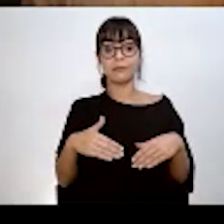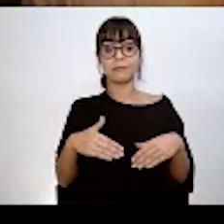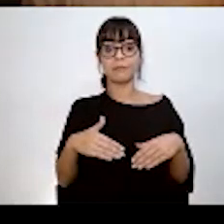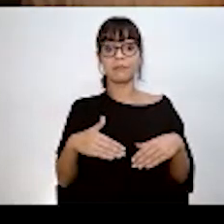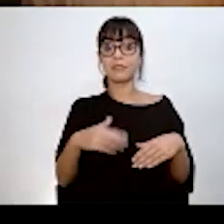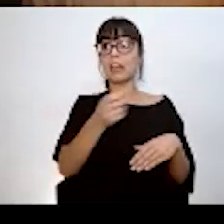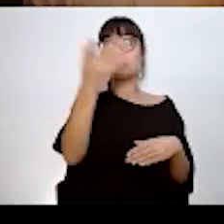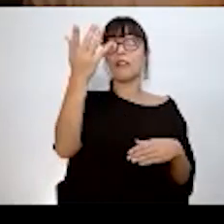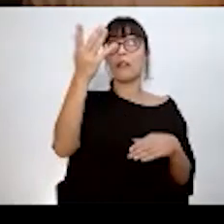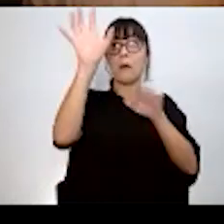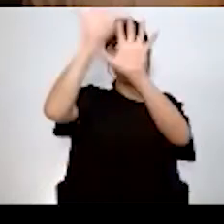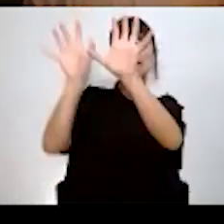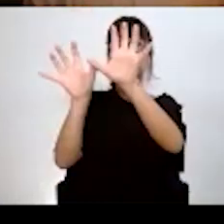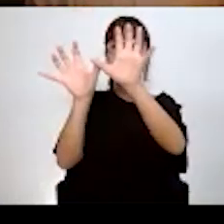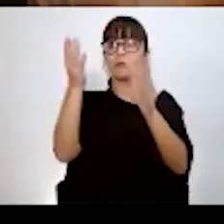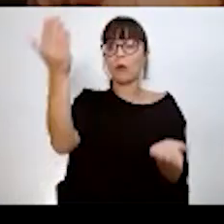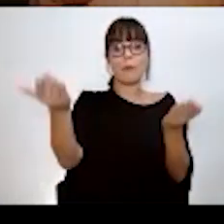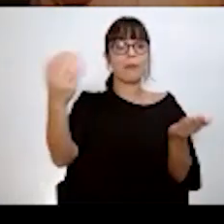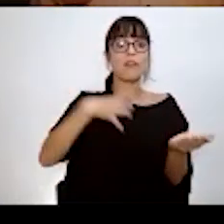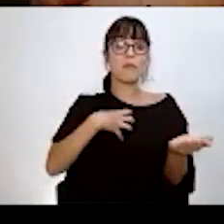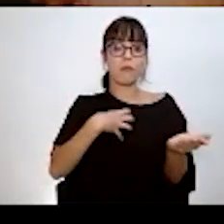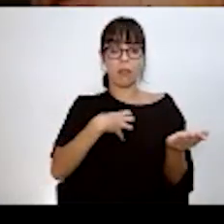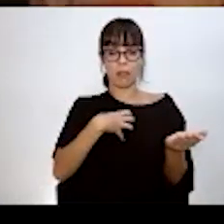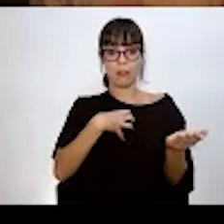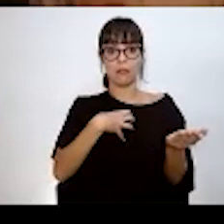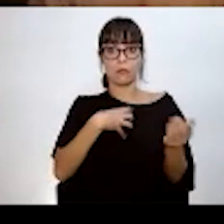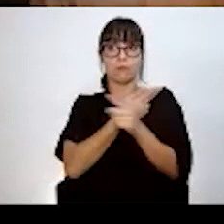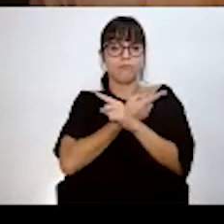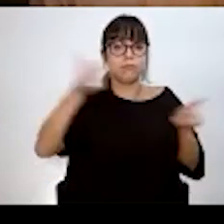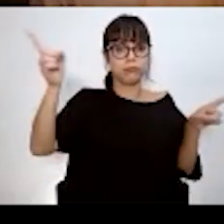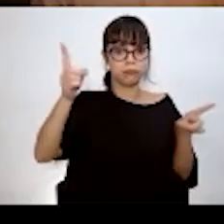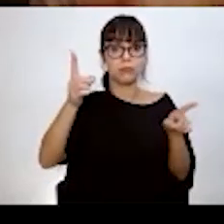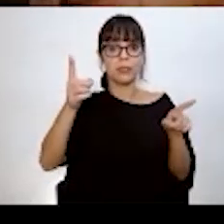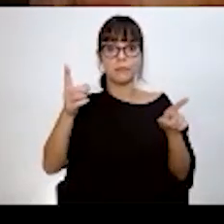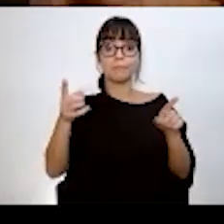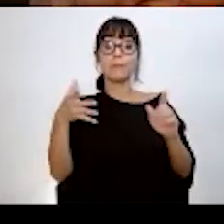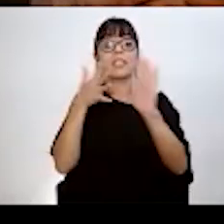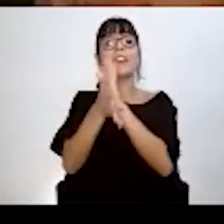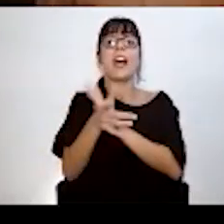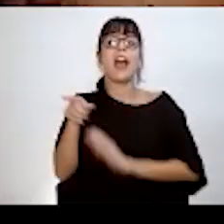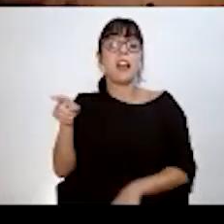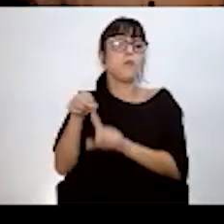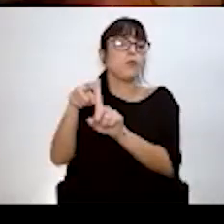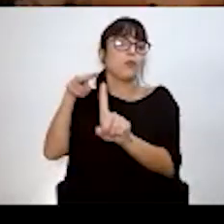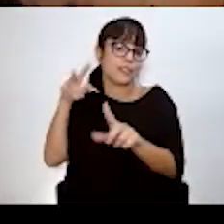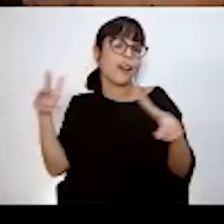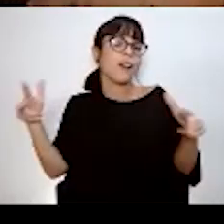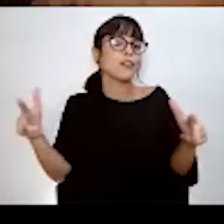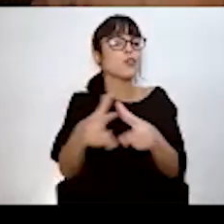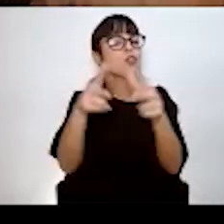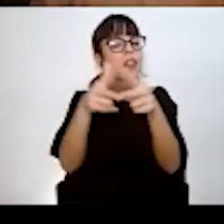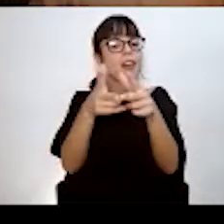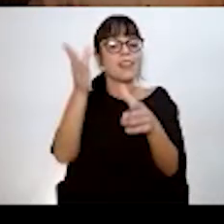otros territorios fuera del archipiélago. Es decir, son sociedades que desde su punto de vista tienen que ser estudiadas desde